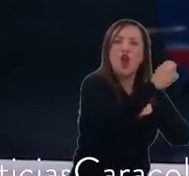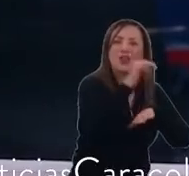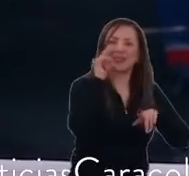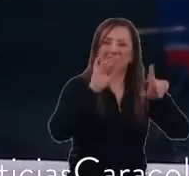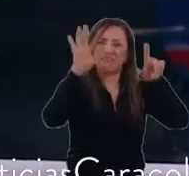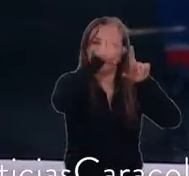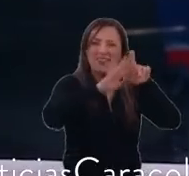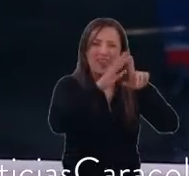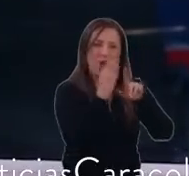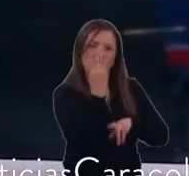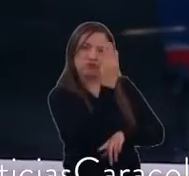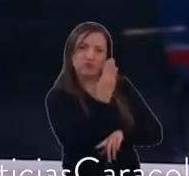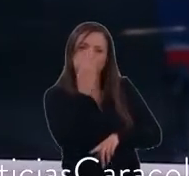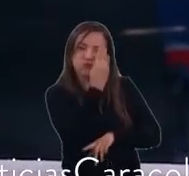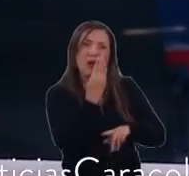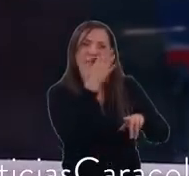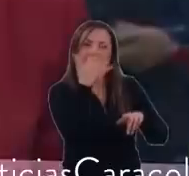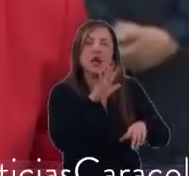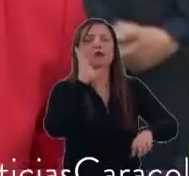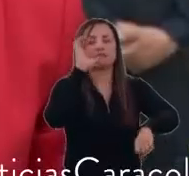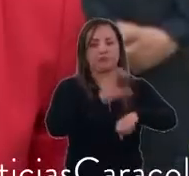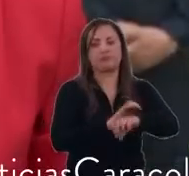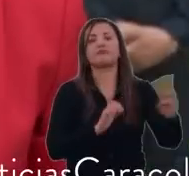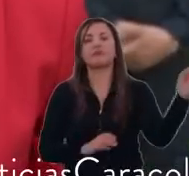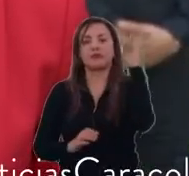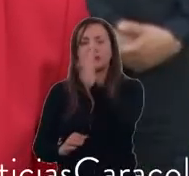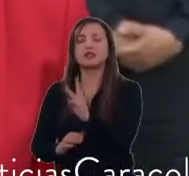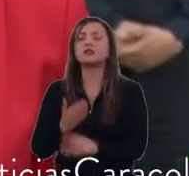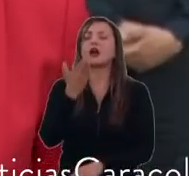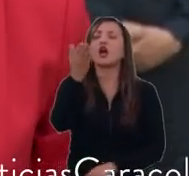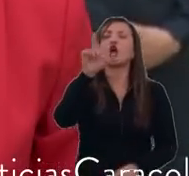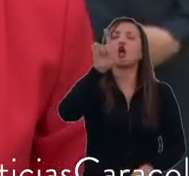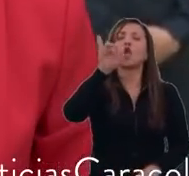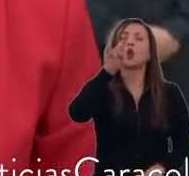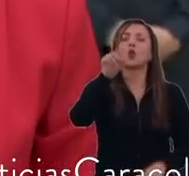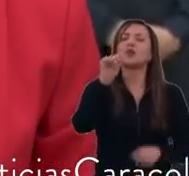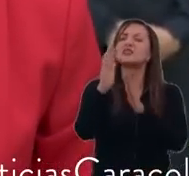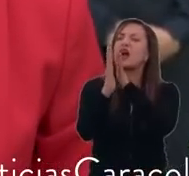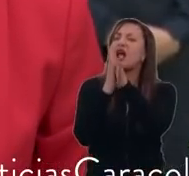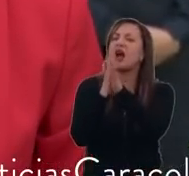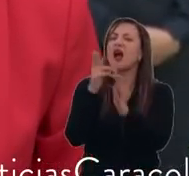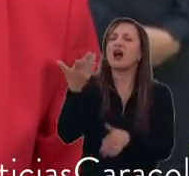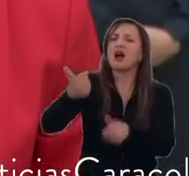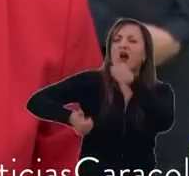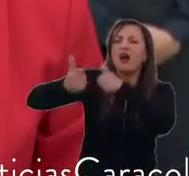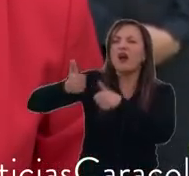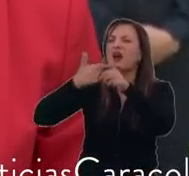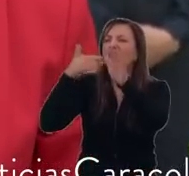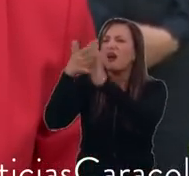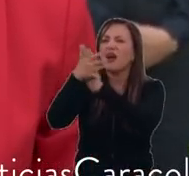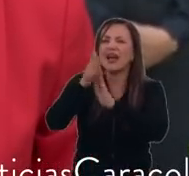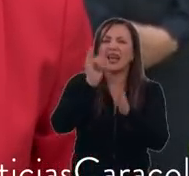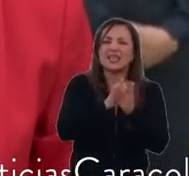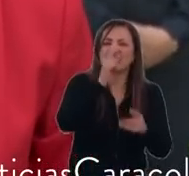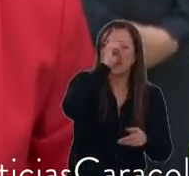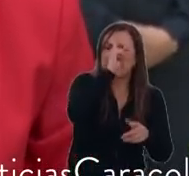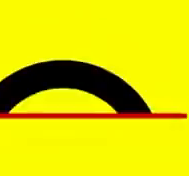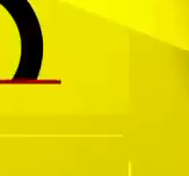en un video que fue grabado por un ciudadano. Luis Apolo, ¿qué nuevos detalles han entregado las autoridades sobre esta banda de asaltantes?